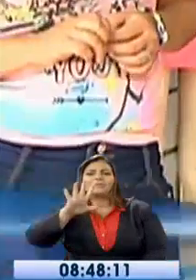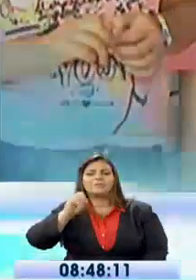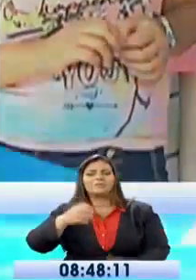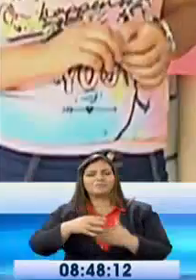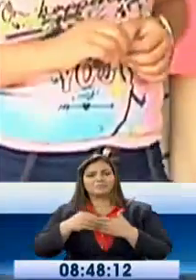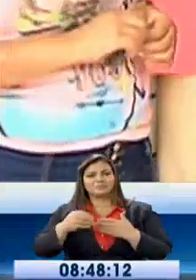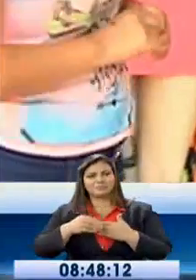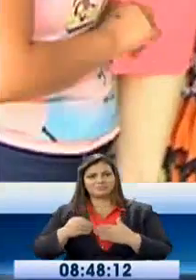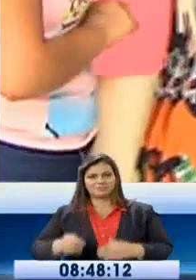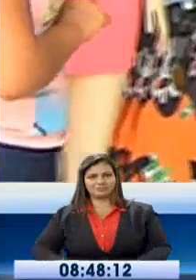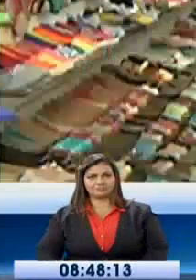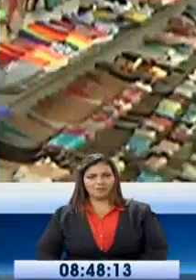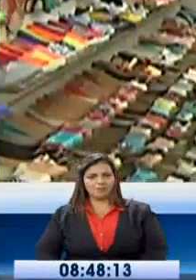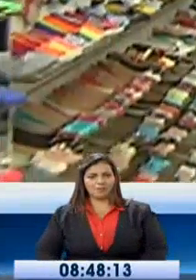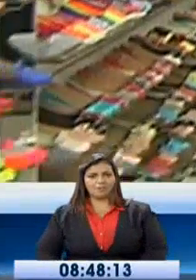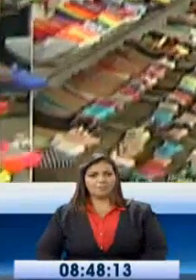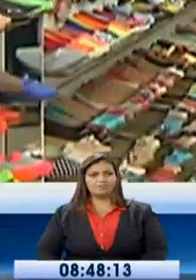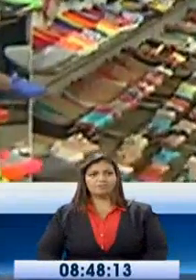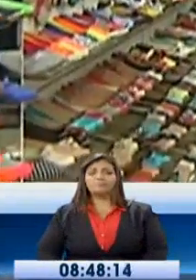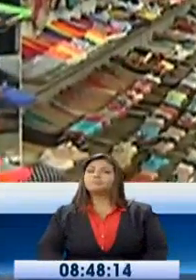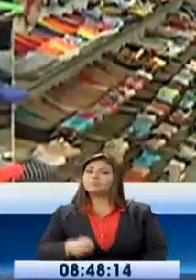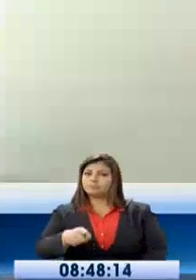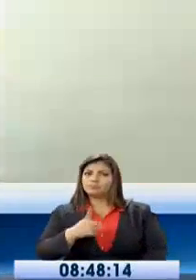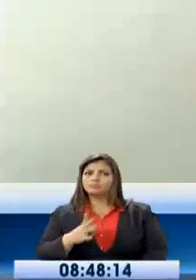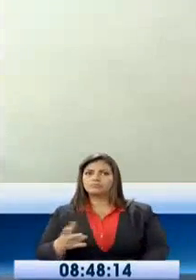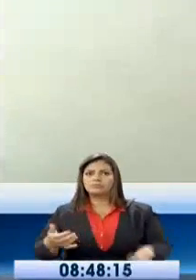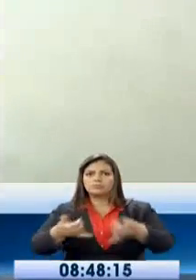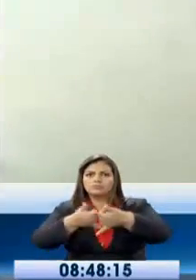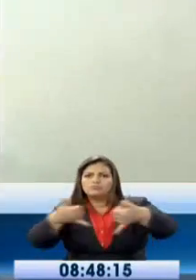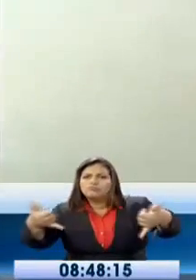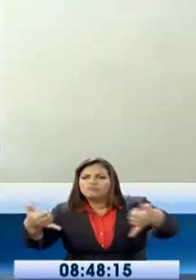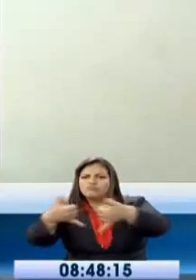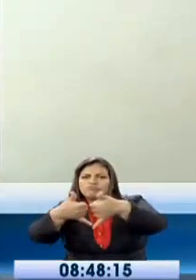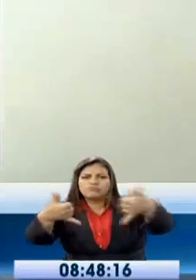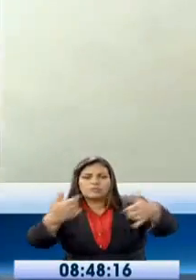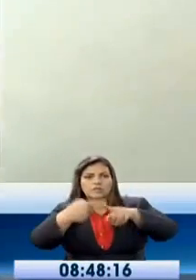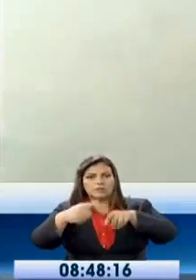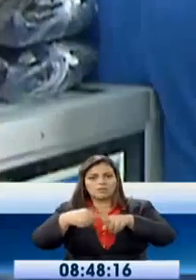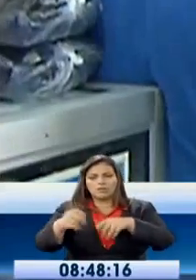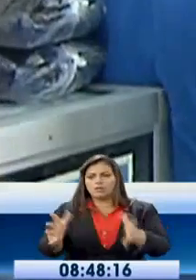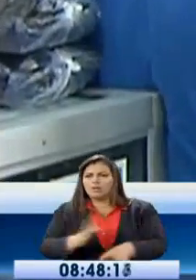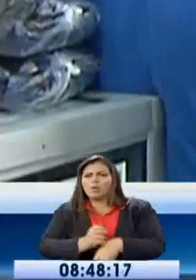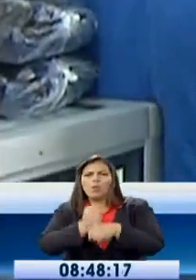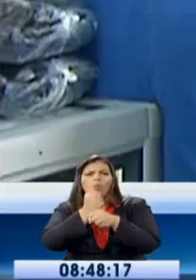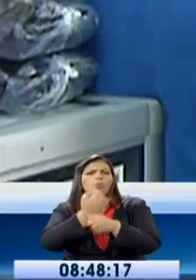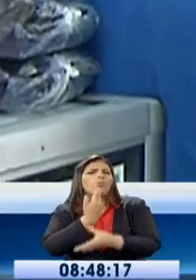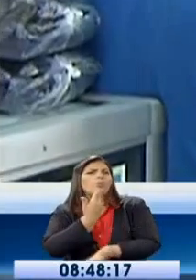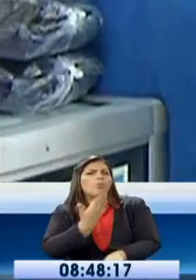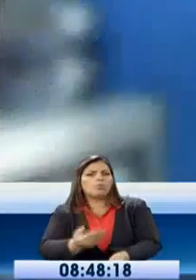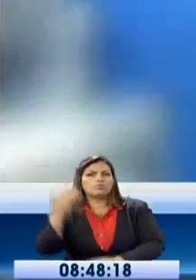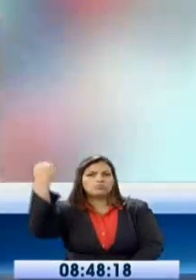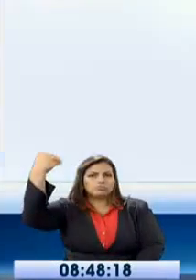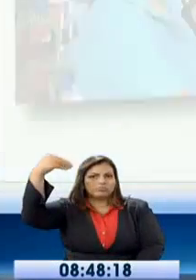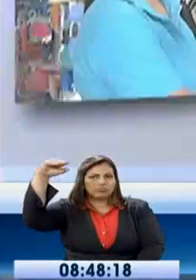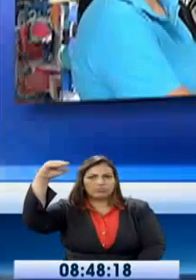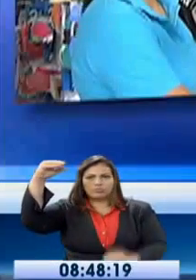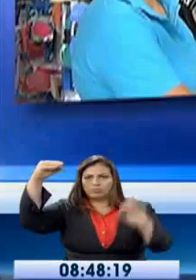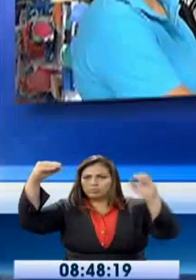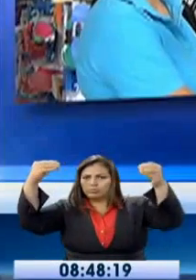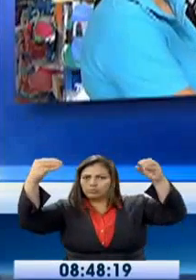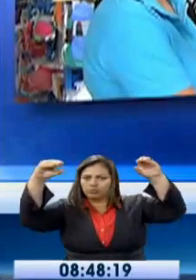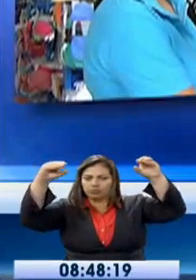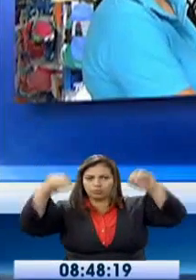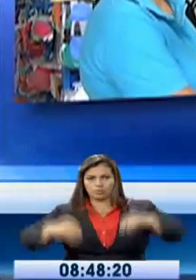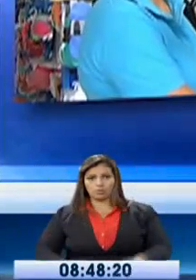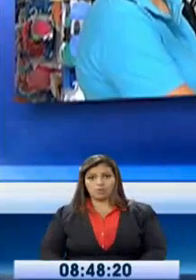Pero también la seguridad se duplica en las tiendas, principalmente se ayudan de las cámaras de seguridad y el aumento de personal. Todos nuestros puntos